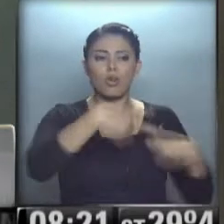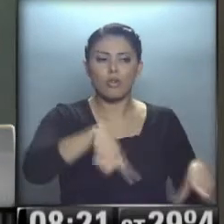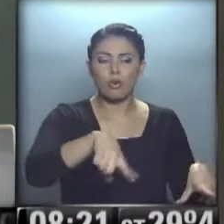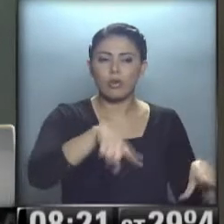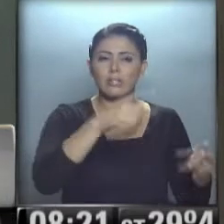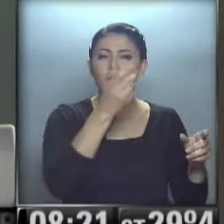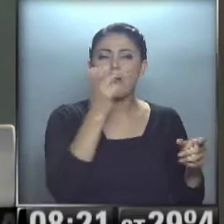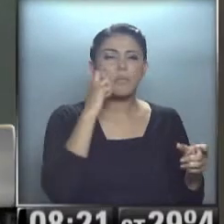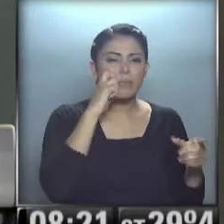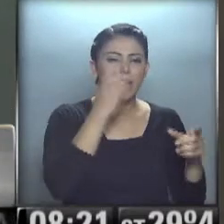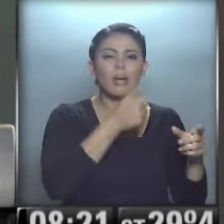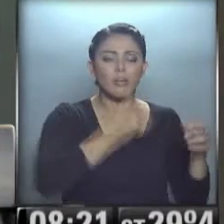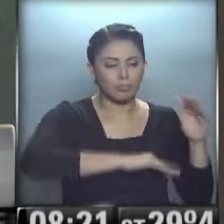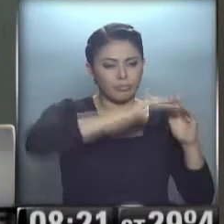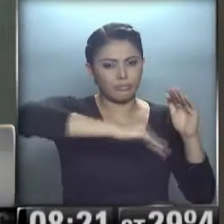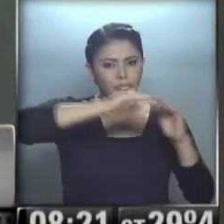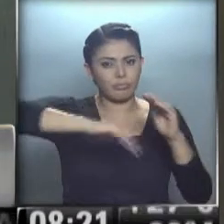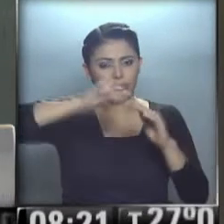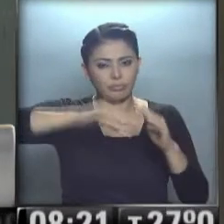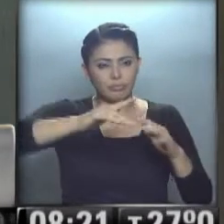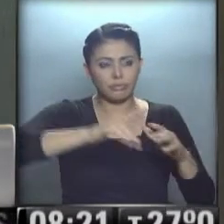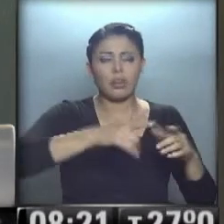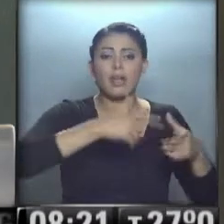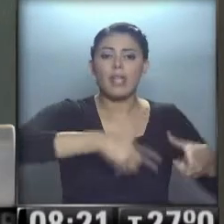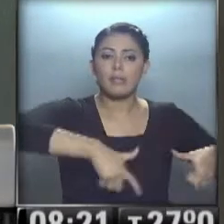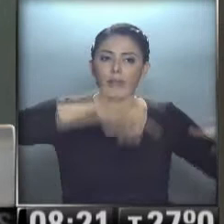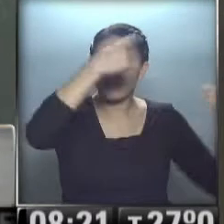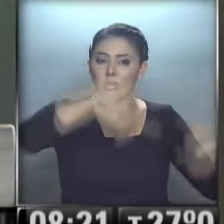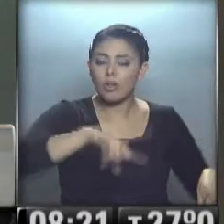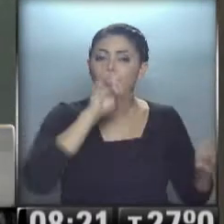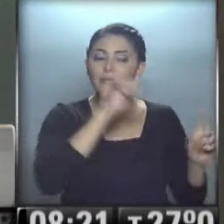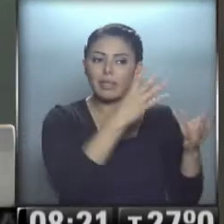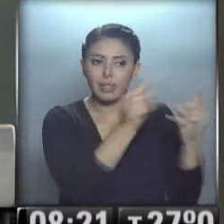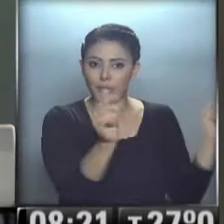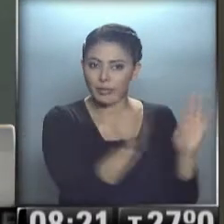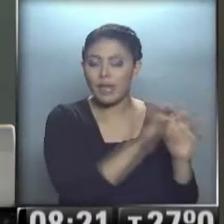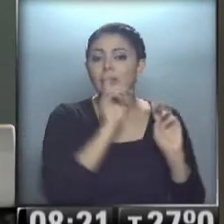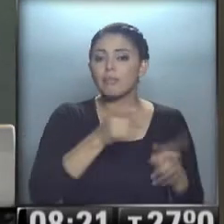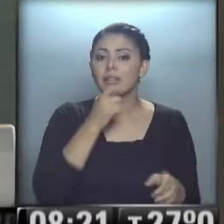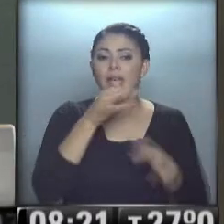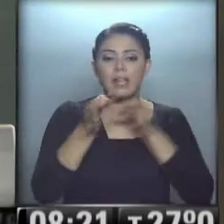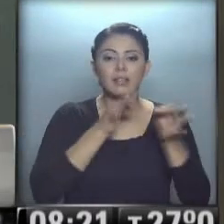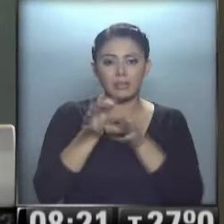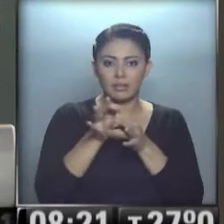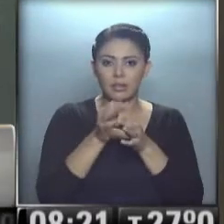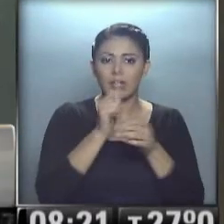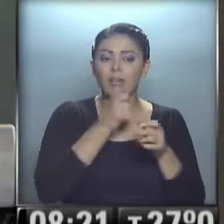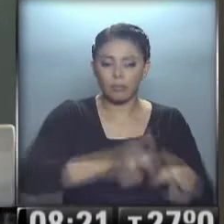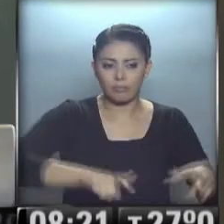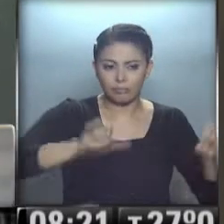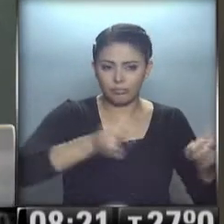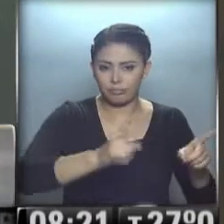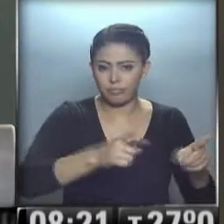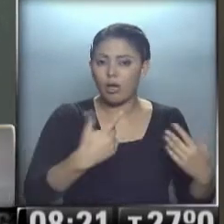cuestión absolutamente esencial, como así también los sistemas de identificación para estrategias de bloqueo focal, a los efectos de